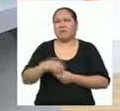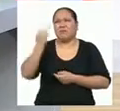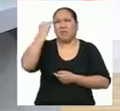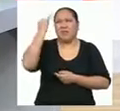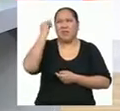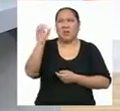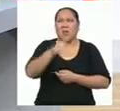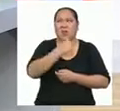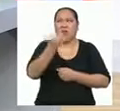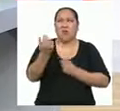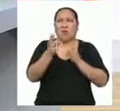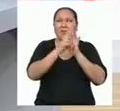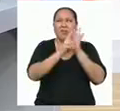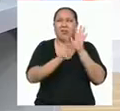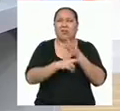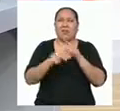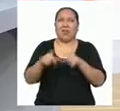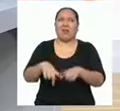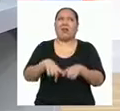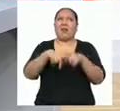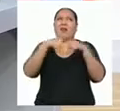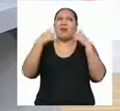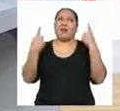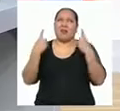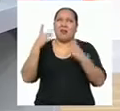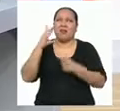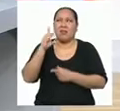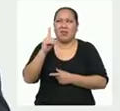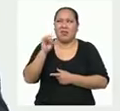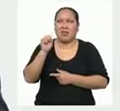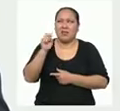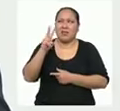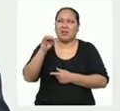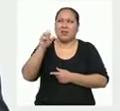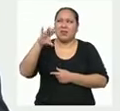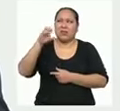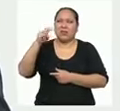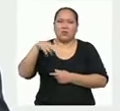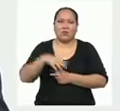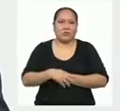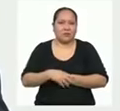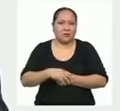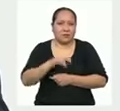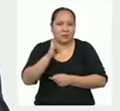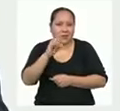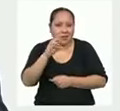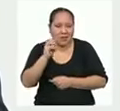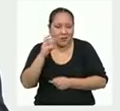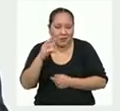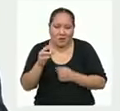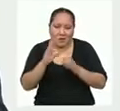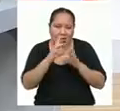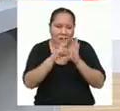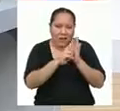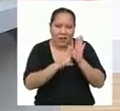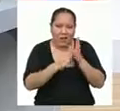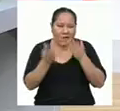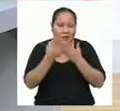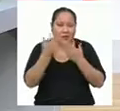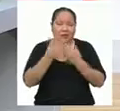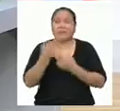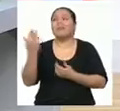fórmula grande para calcular la desviación estándar. Yaremis, es una fórmula muy sencilla.